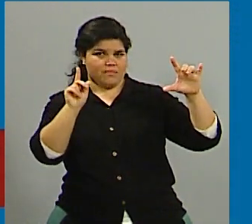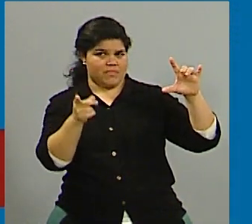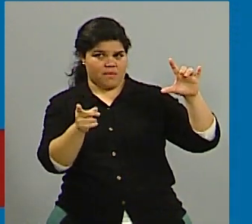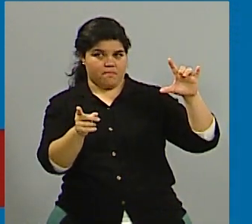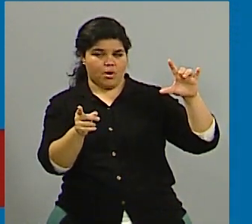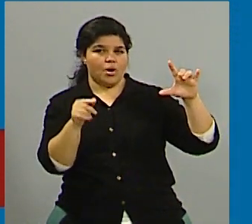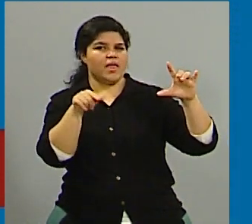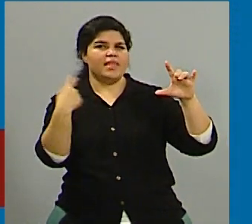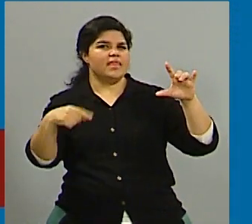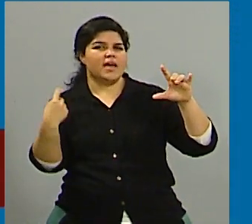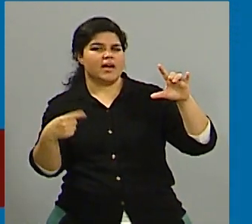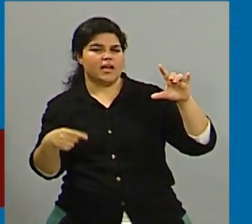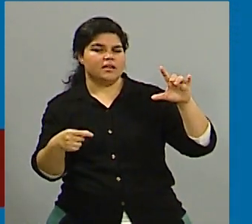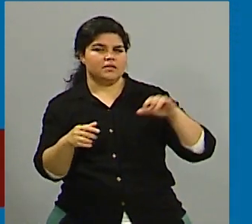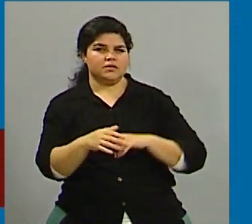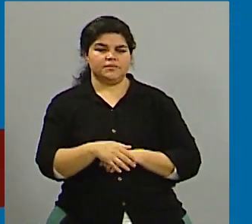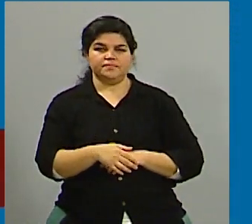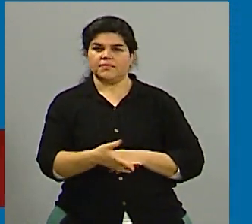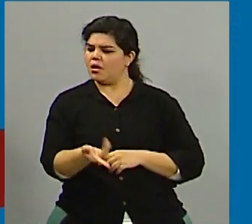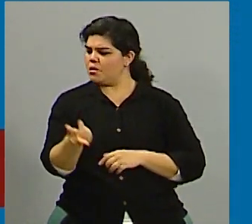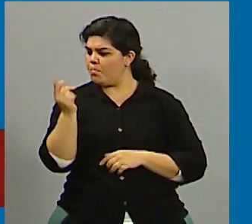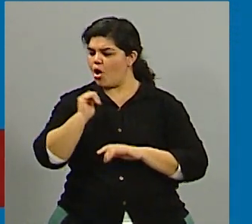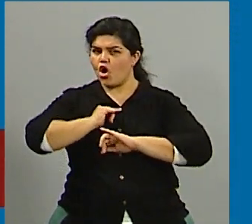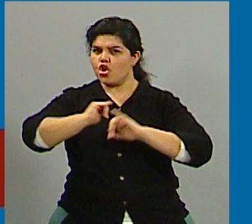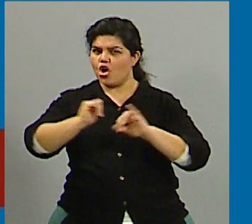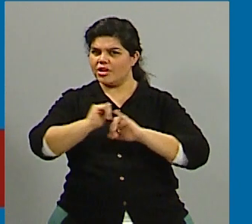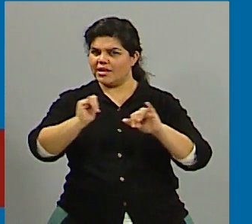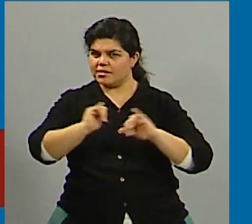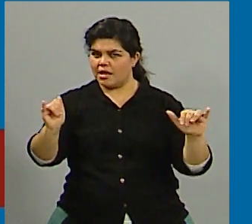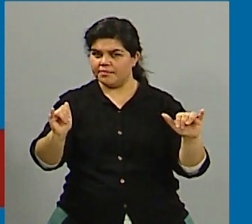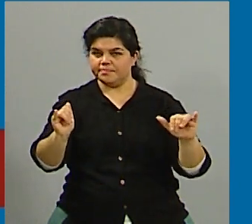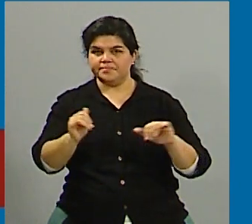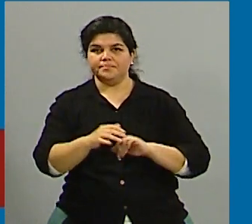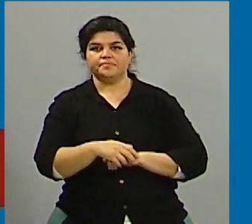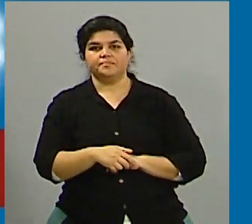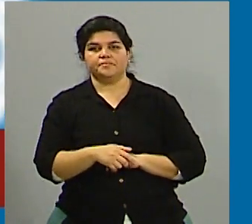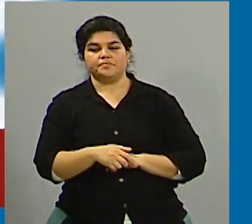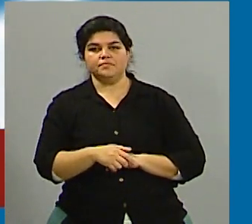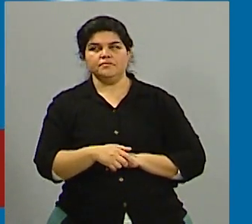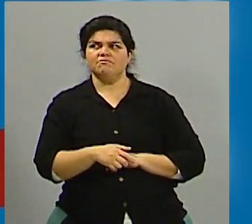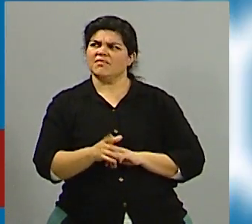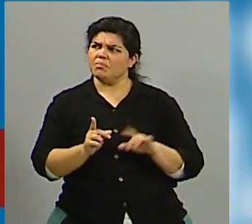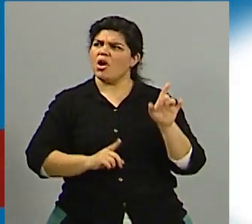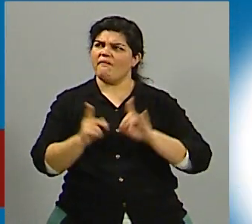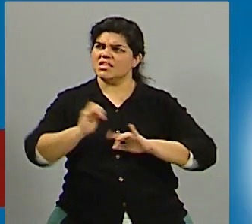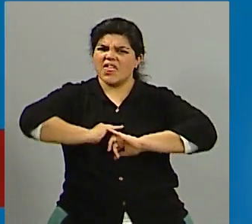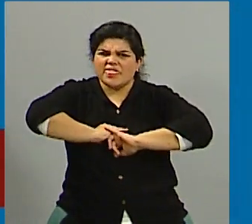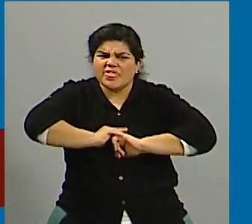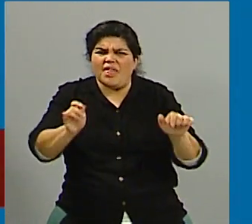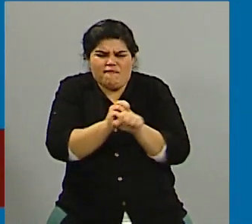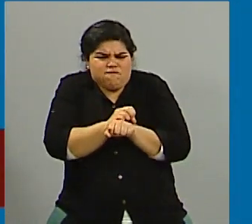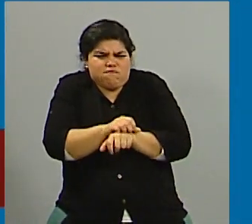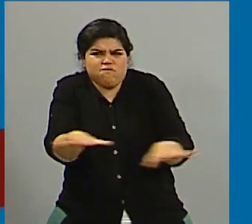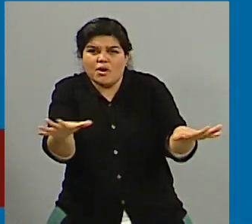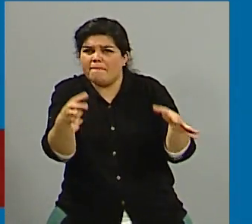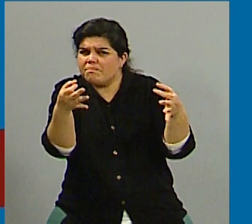algo que fue noticia hace unos días, hace una semana, que no fue tan difundido, así que aprovechamos, que